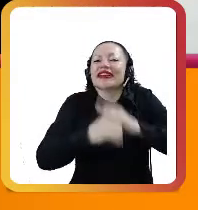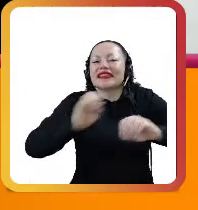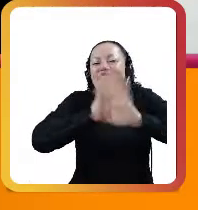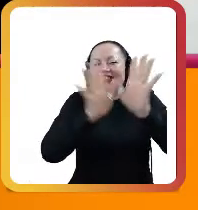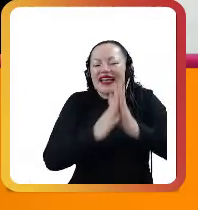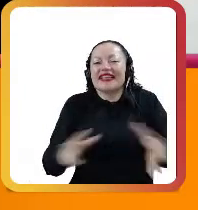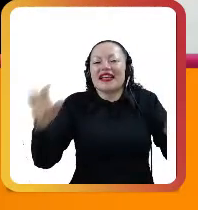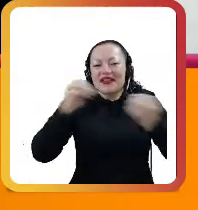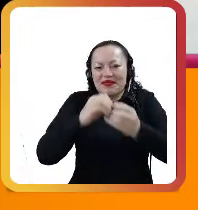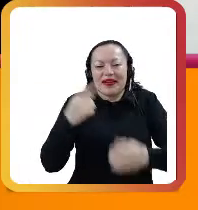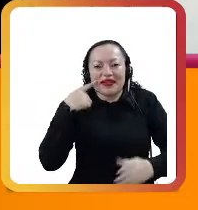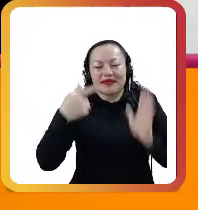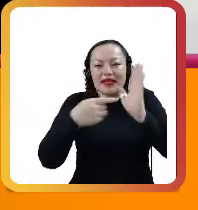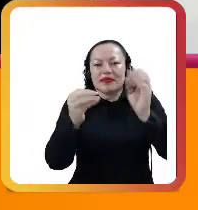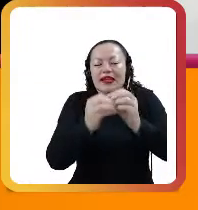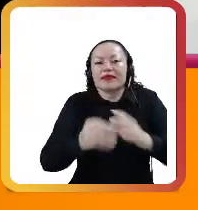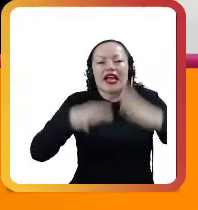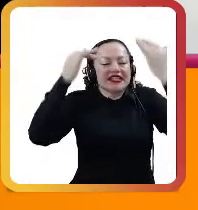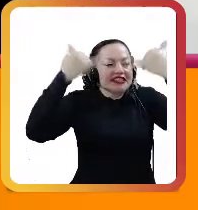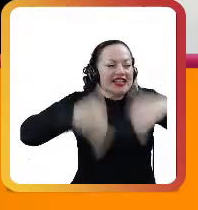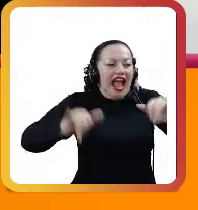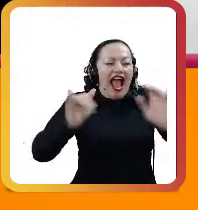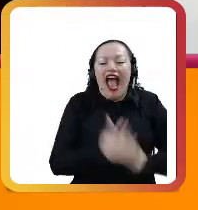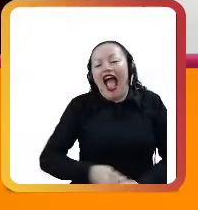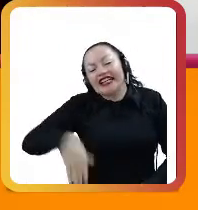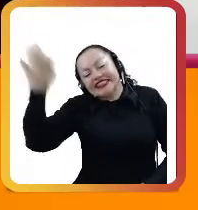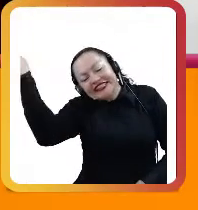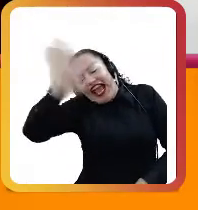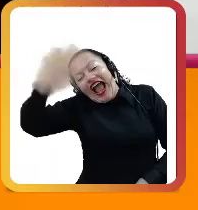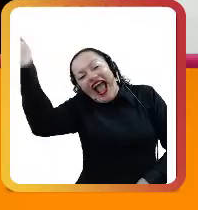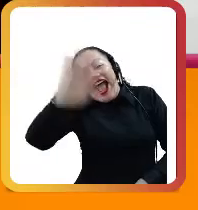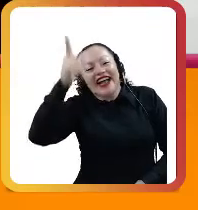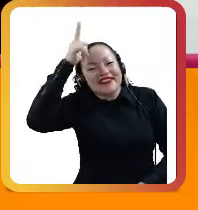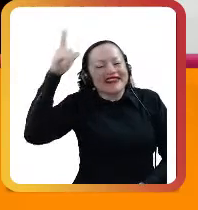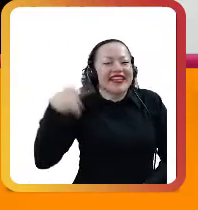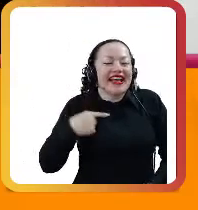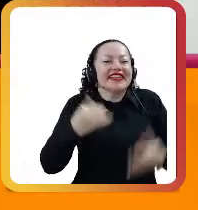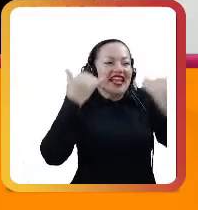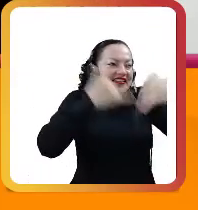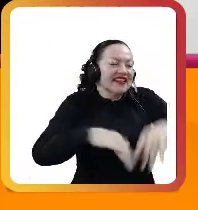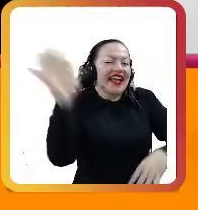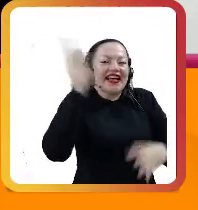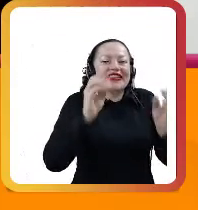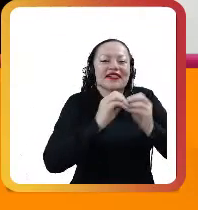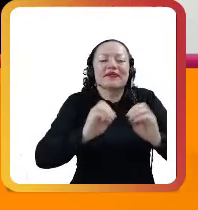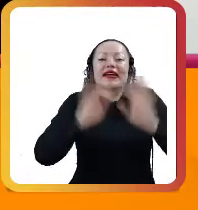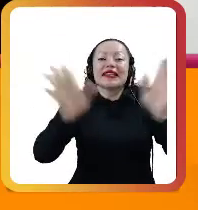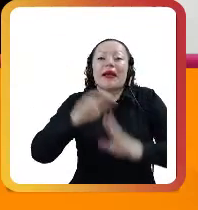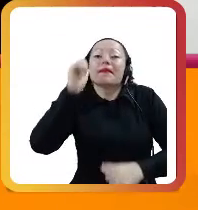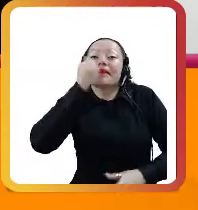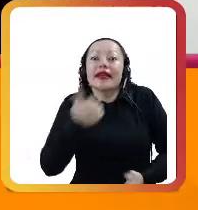Mañaneando. Ahí está. Llegamos al final, Laurita. Llegamos al final. Mañana nos vemos